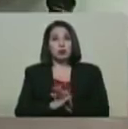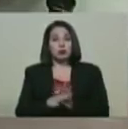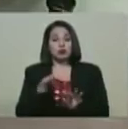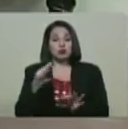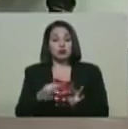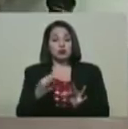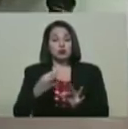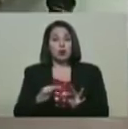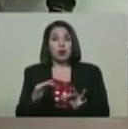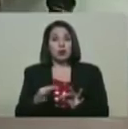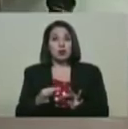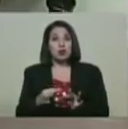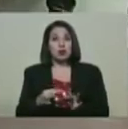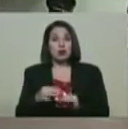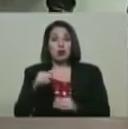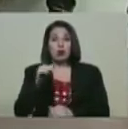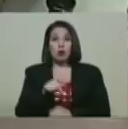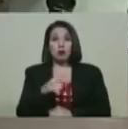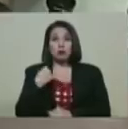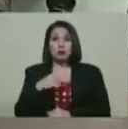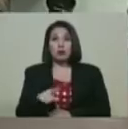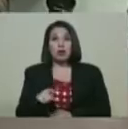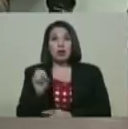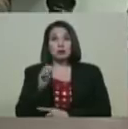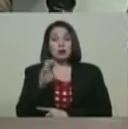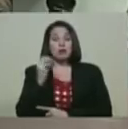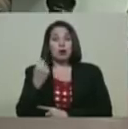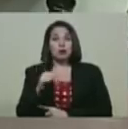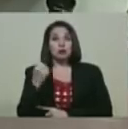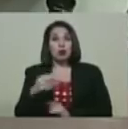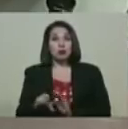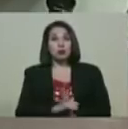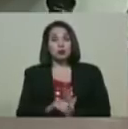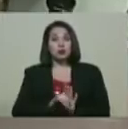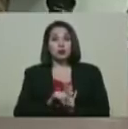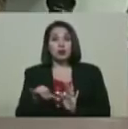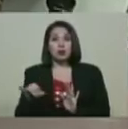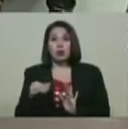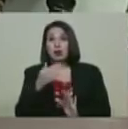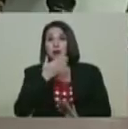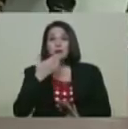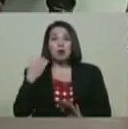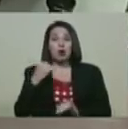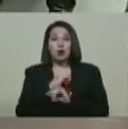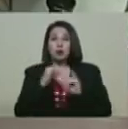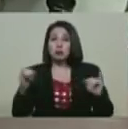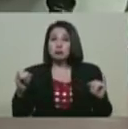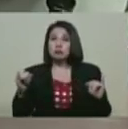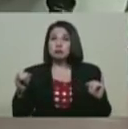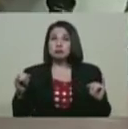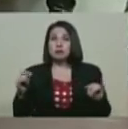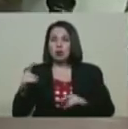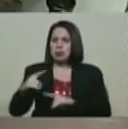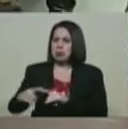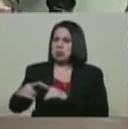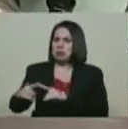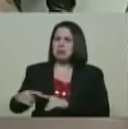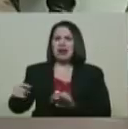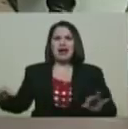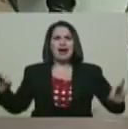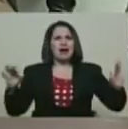Afortunadamente Venezuela hoy tiene la Asamblea Nacional Constituyente. Estamos en mejores condiciones. No dependemos de